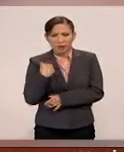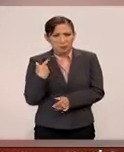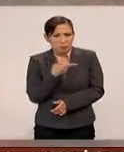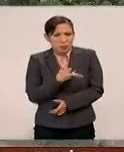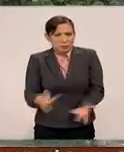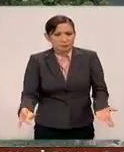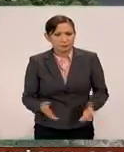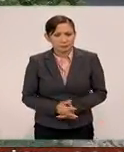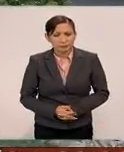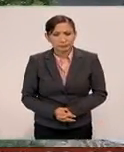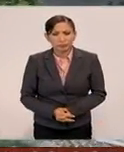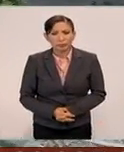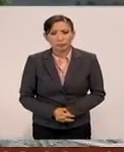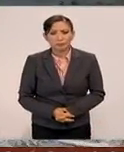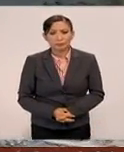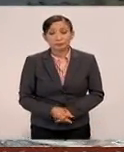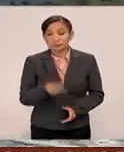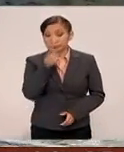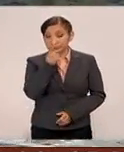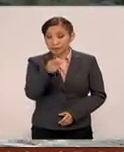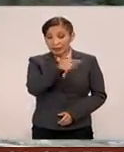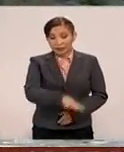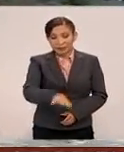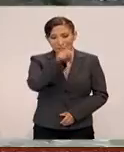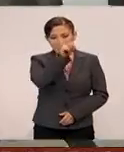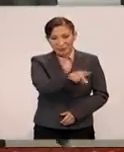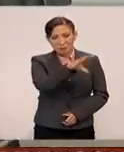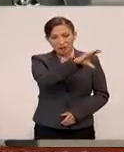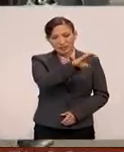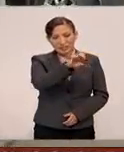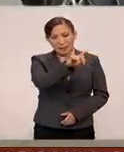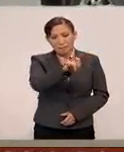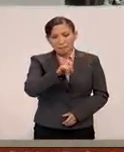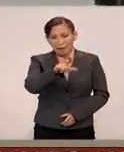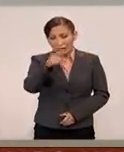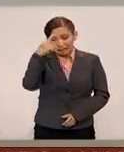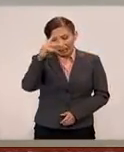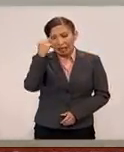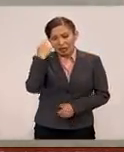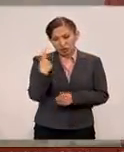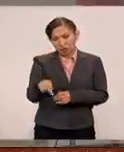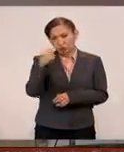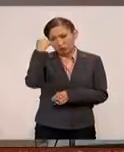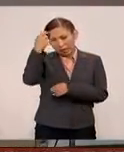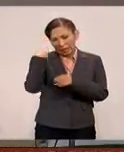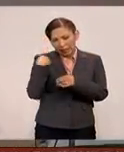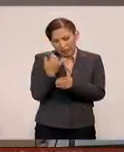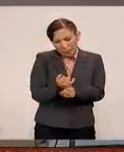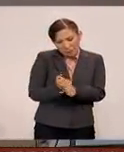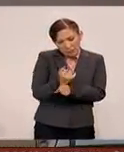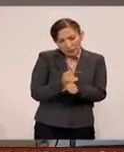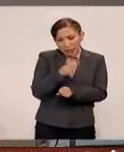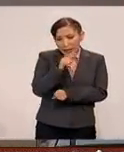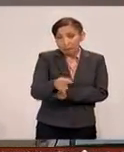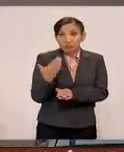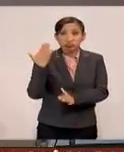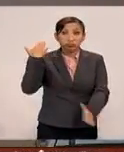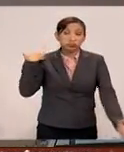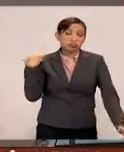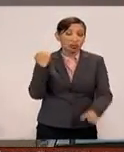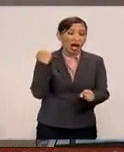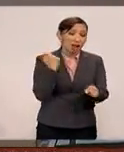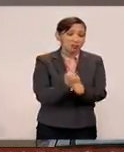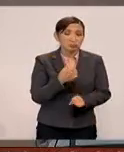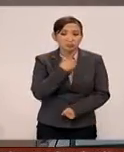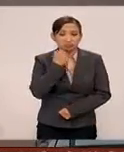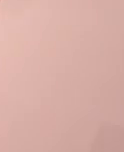pobres. Incluso destacó que la propia CEPAL reconoció que la técnica que utilizó durante el estudio es de hace varias